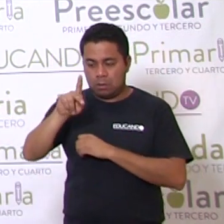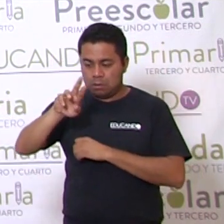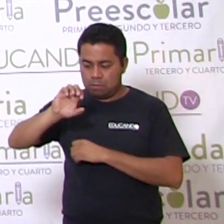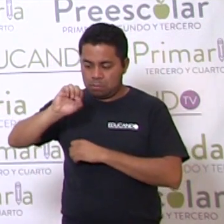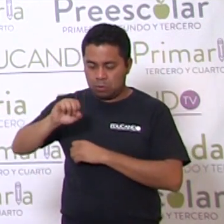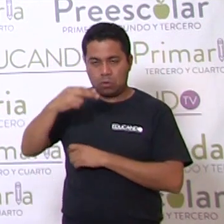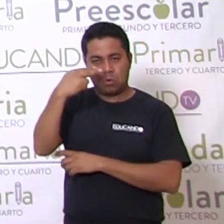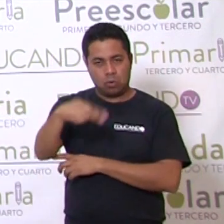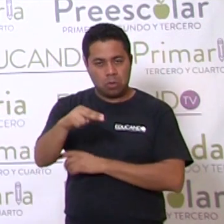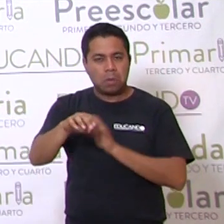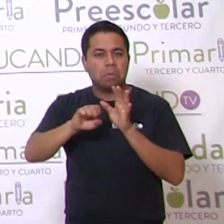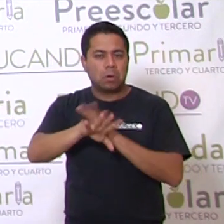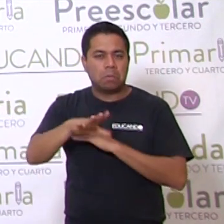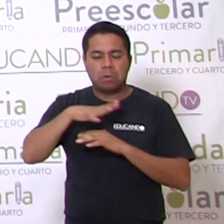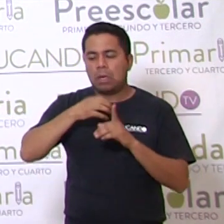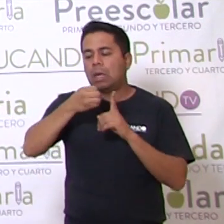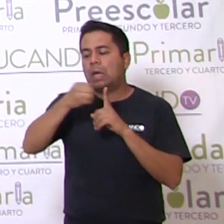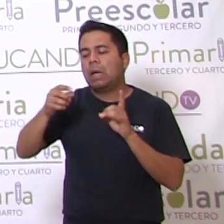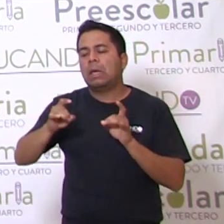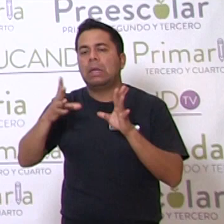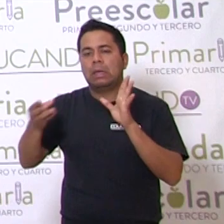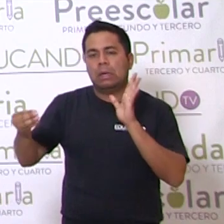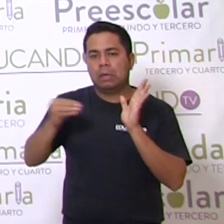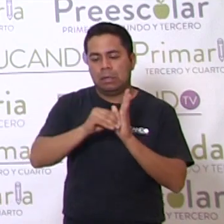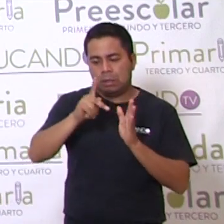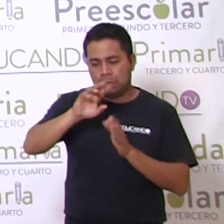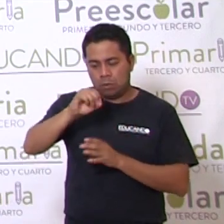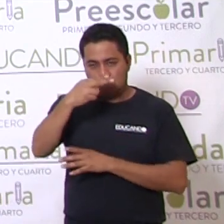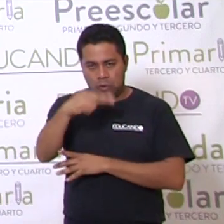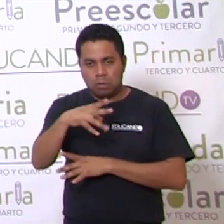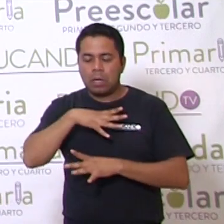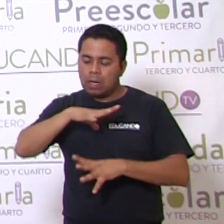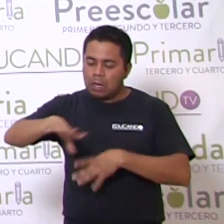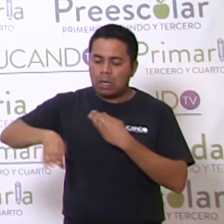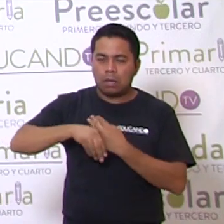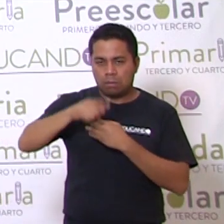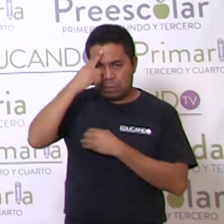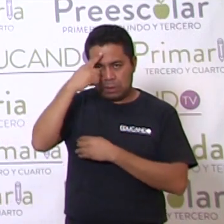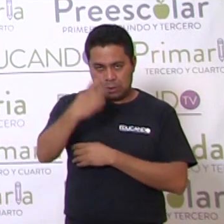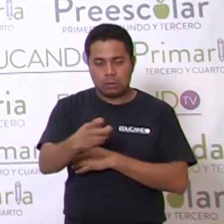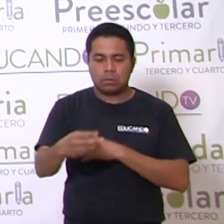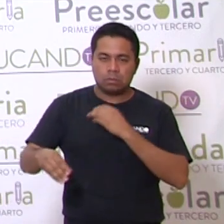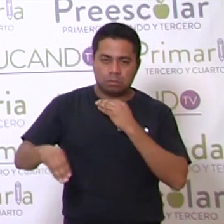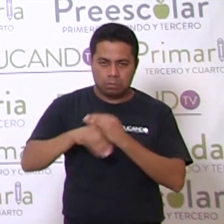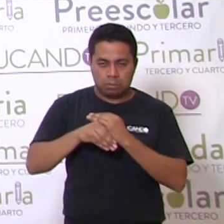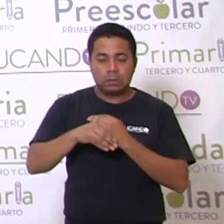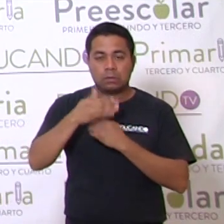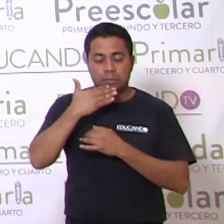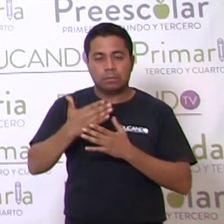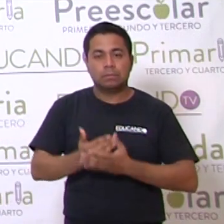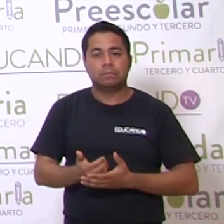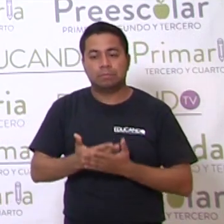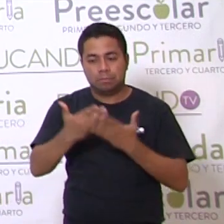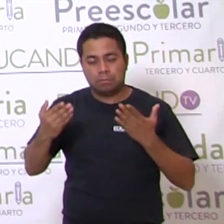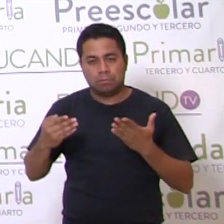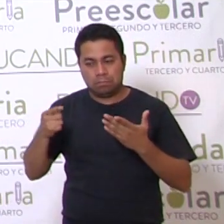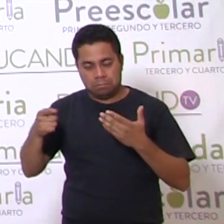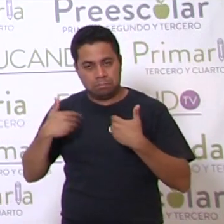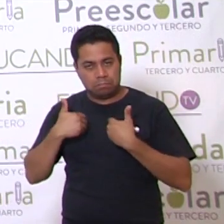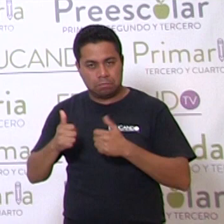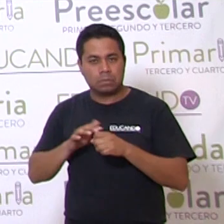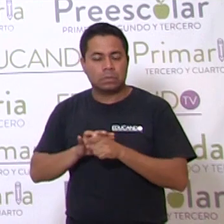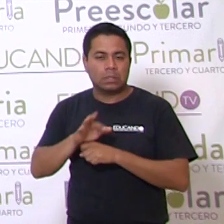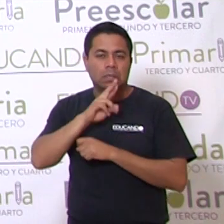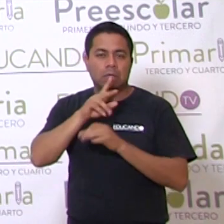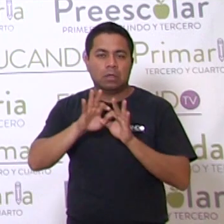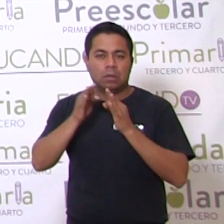si tuviera la oración un pronombre, va a complementar al pronombre. Ahora, vamos a comprender de mejor